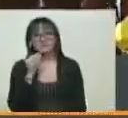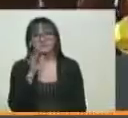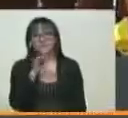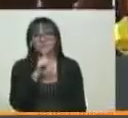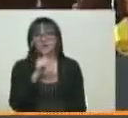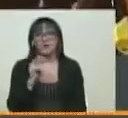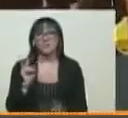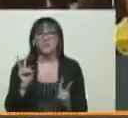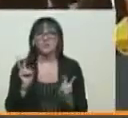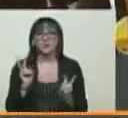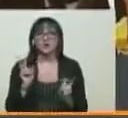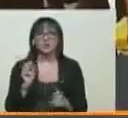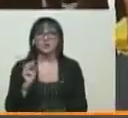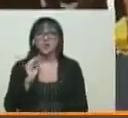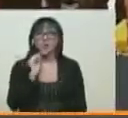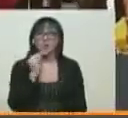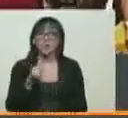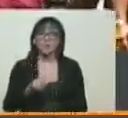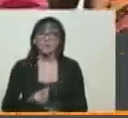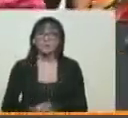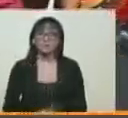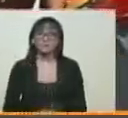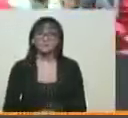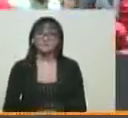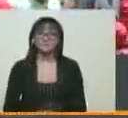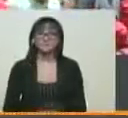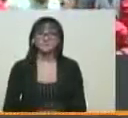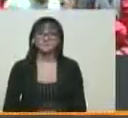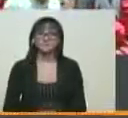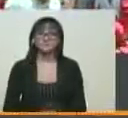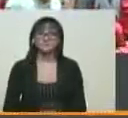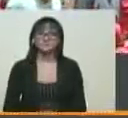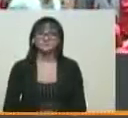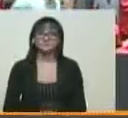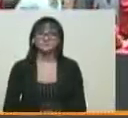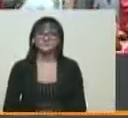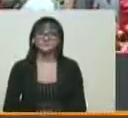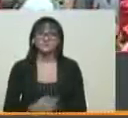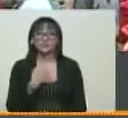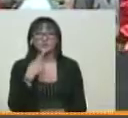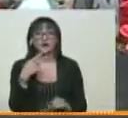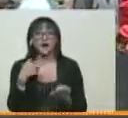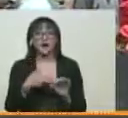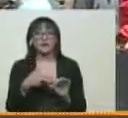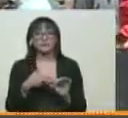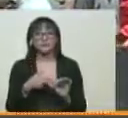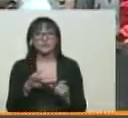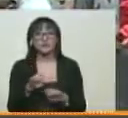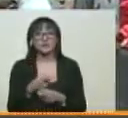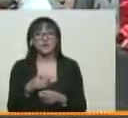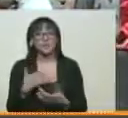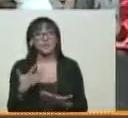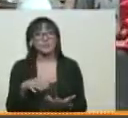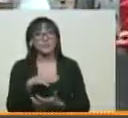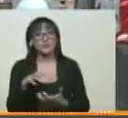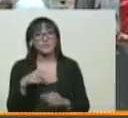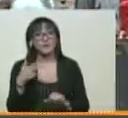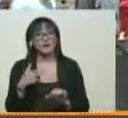Era un candidato novato. Tú dices la gasolina. ¿Cuál es el problema?